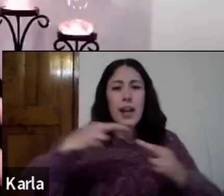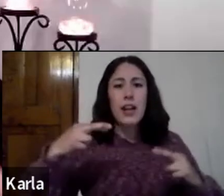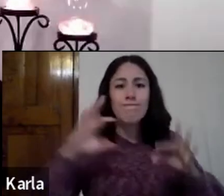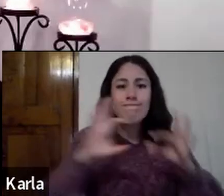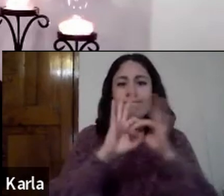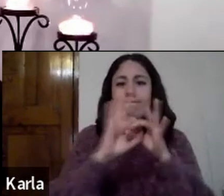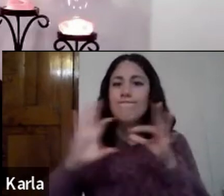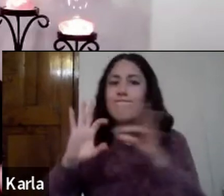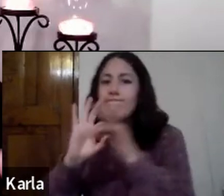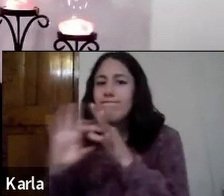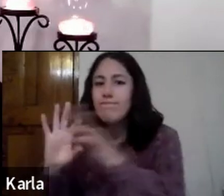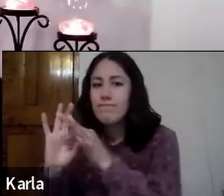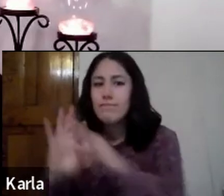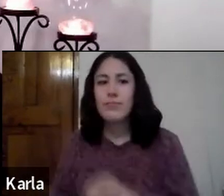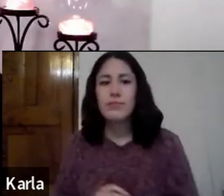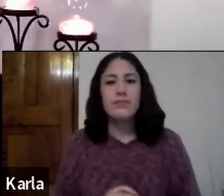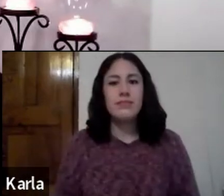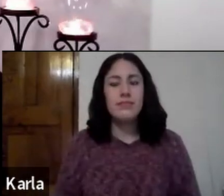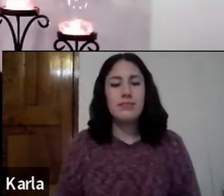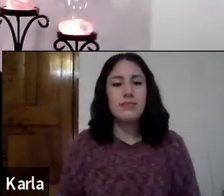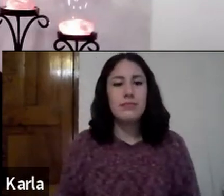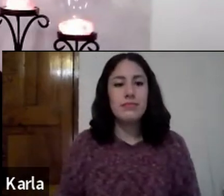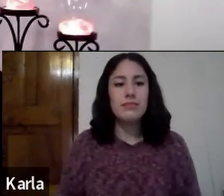para restaurar relaciones